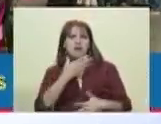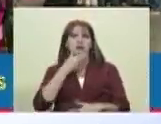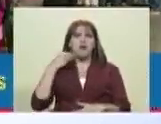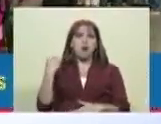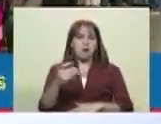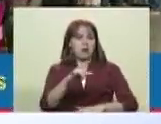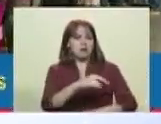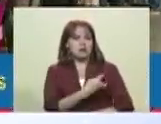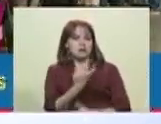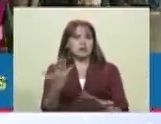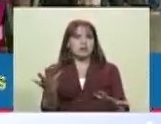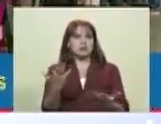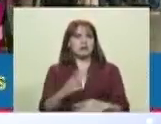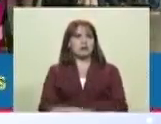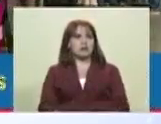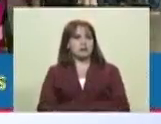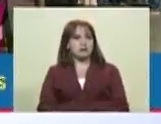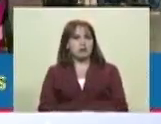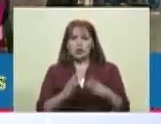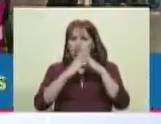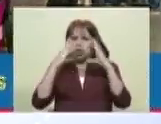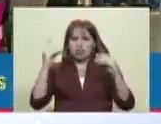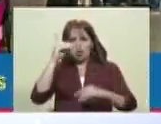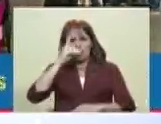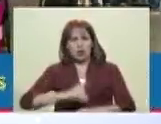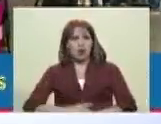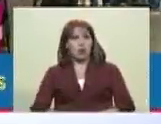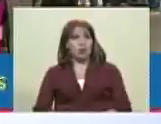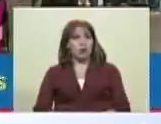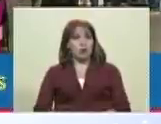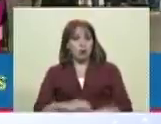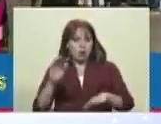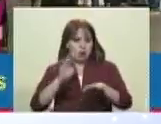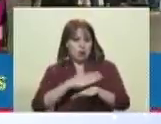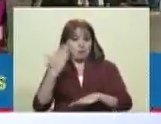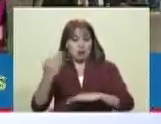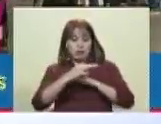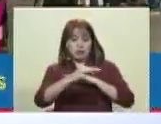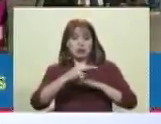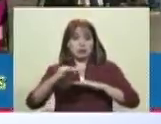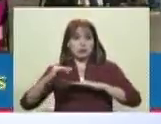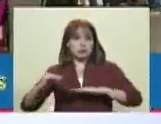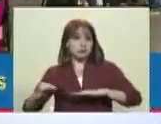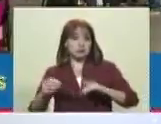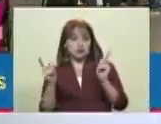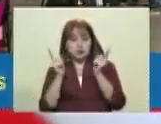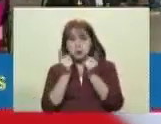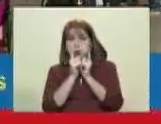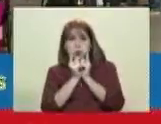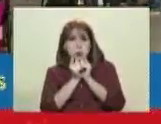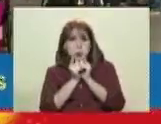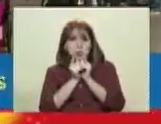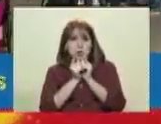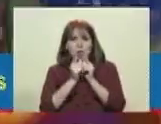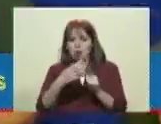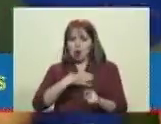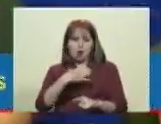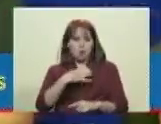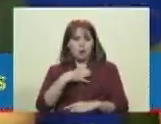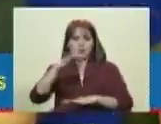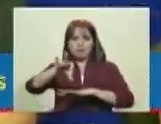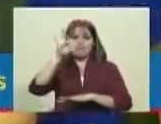universitarios, las personas con algún tipo de discapacidad. ¿Por qué mi municipio, por más pequeño que sea, no puede escoger un